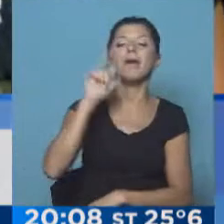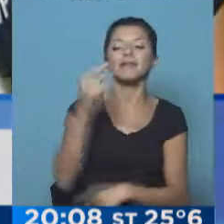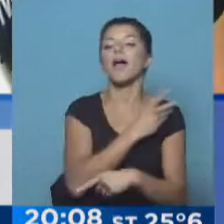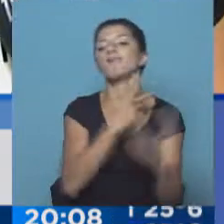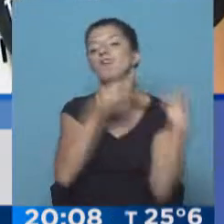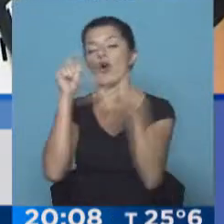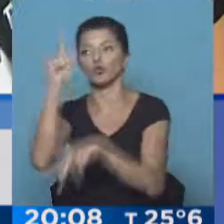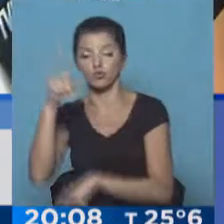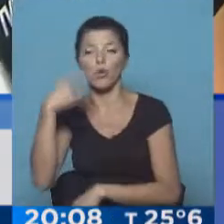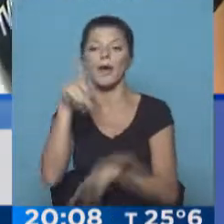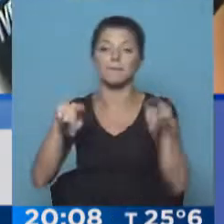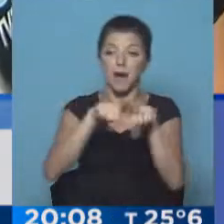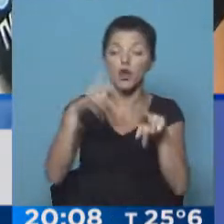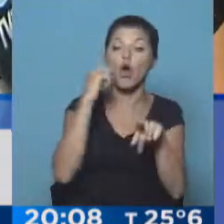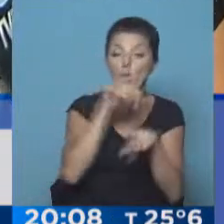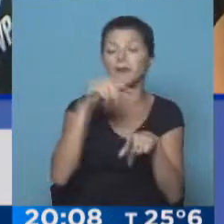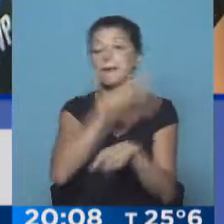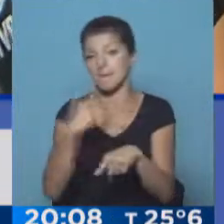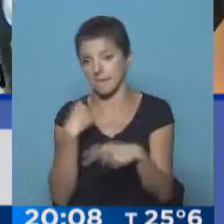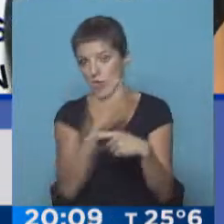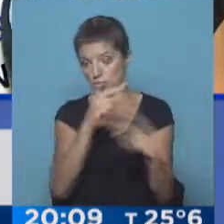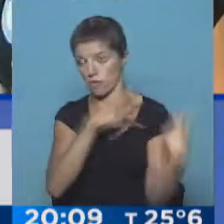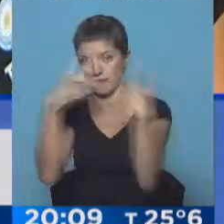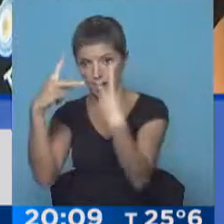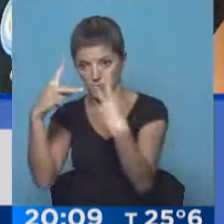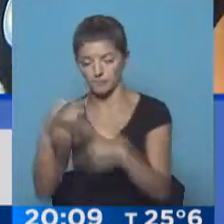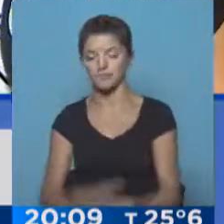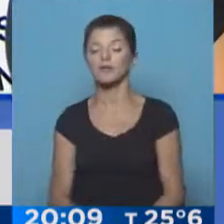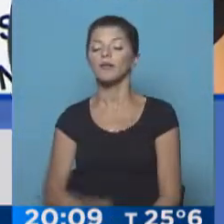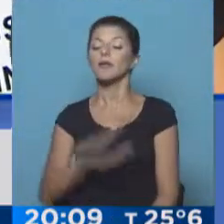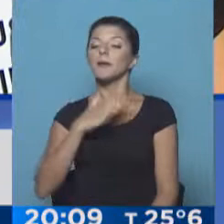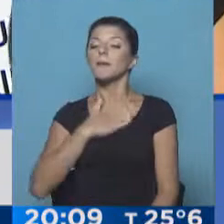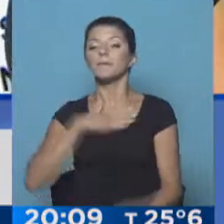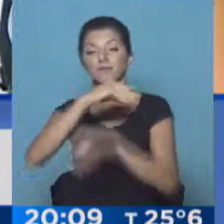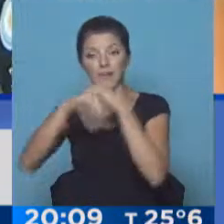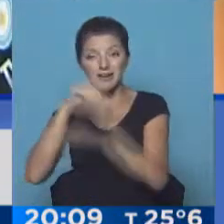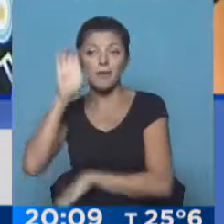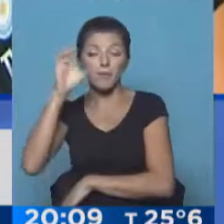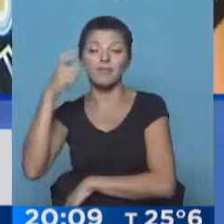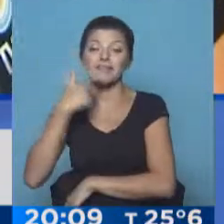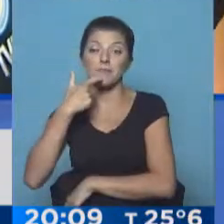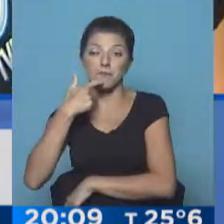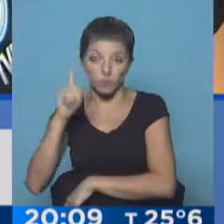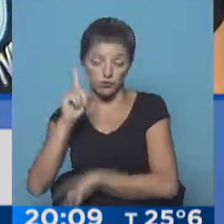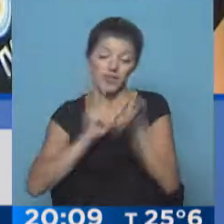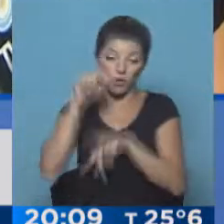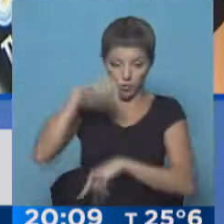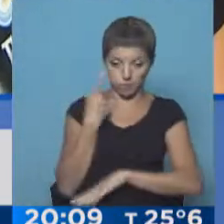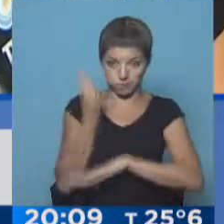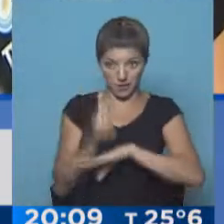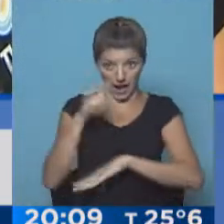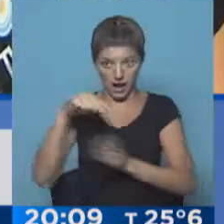hermano y la madre. O sea, mi familia es de Mendoza y tenemos parte de la familia acá en Buenos Aires.